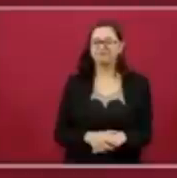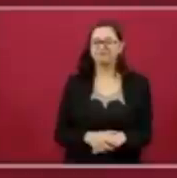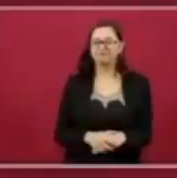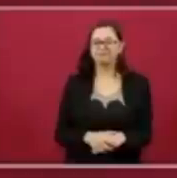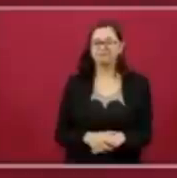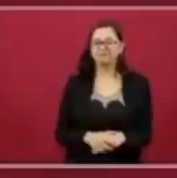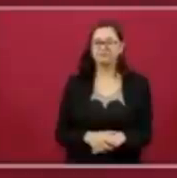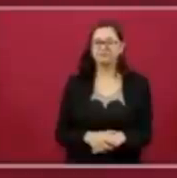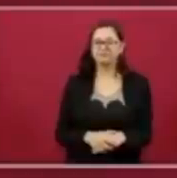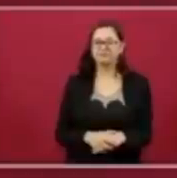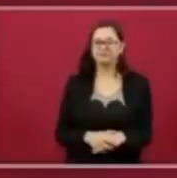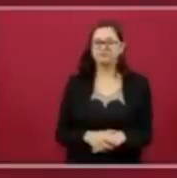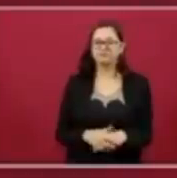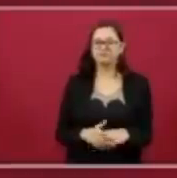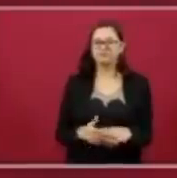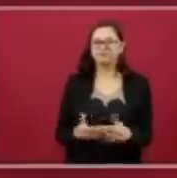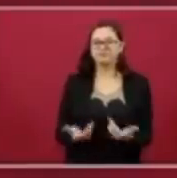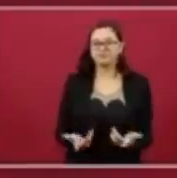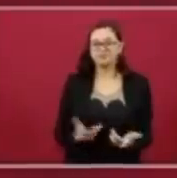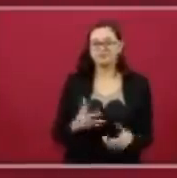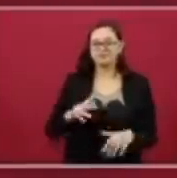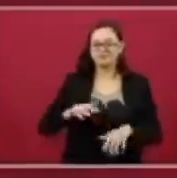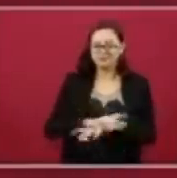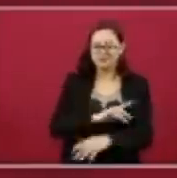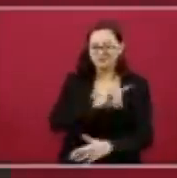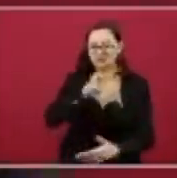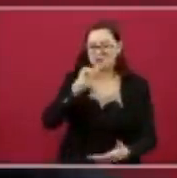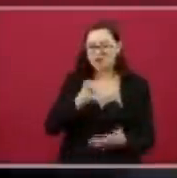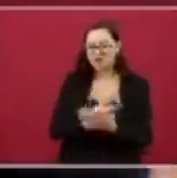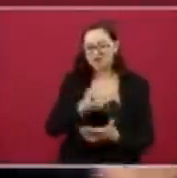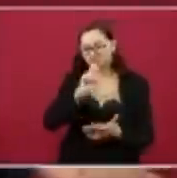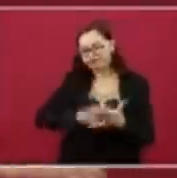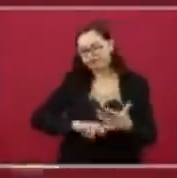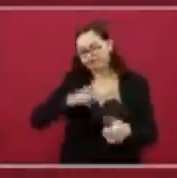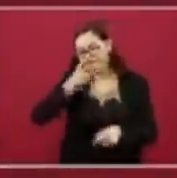Y que se modifique la ley.